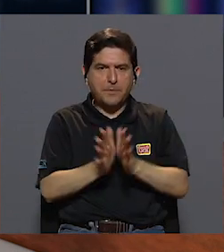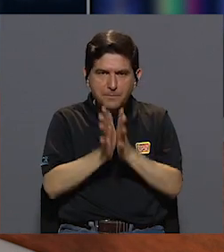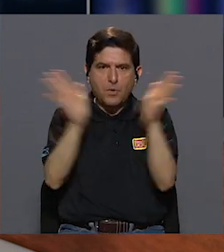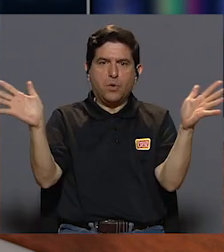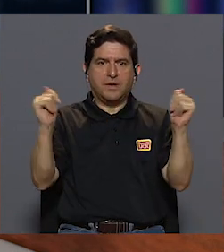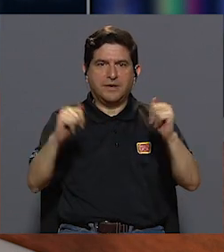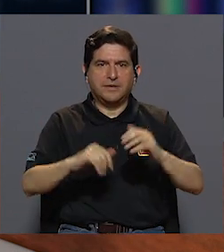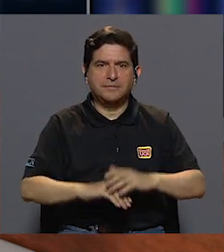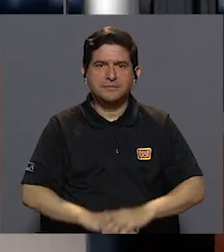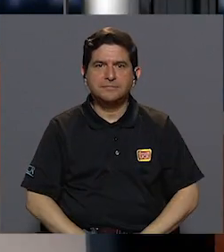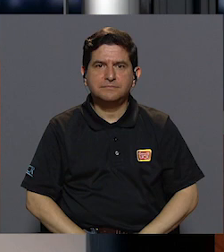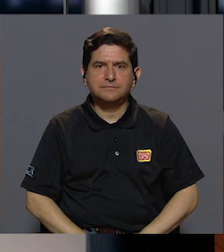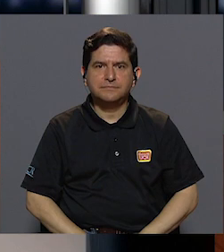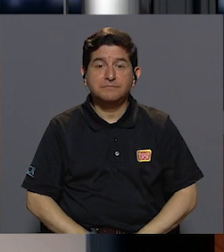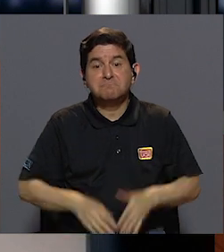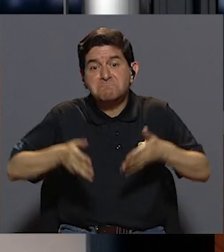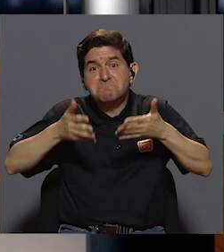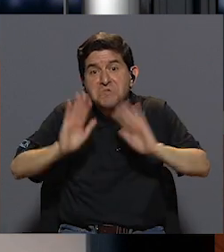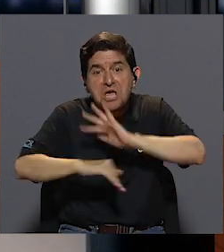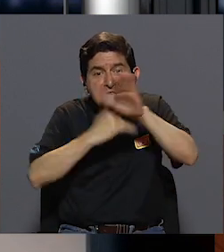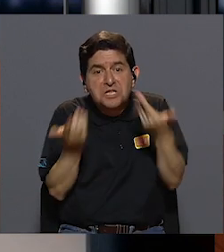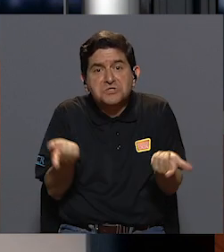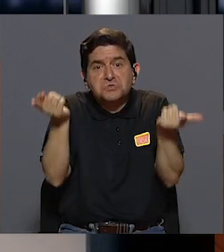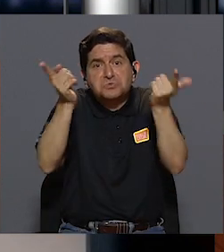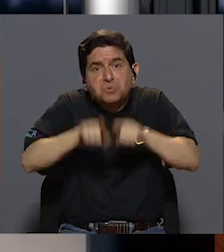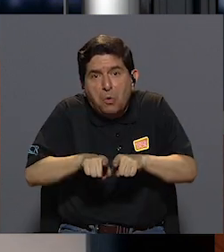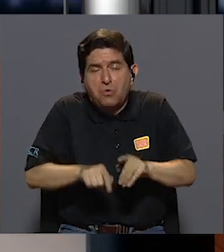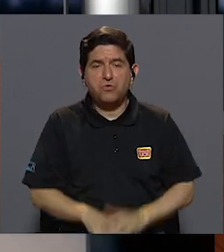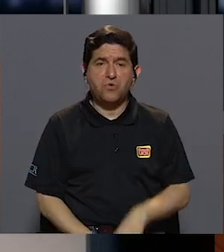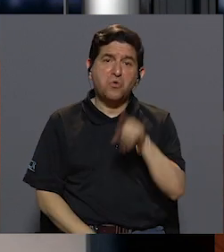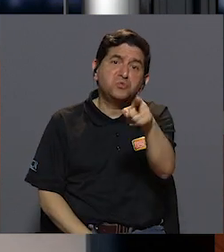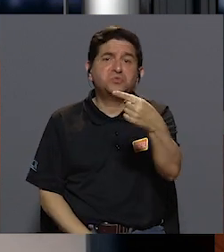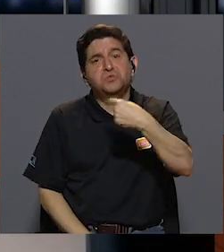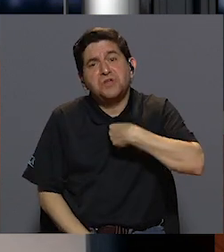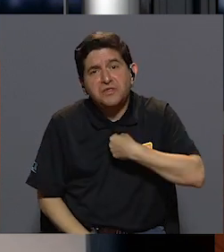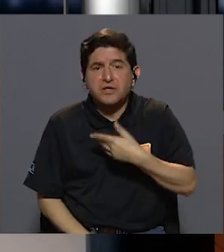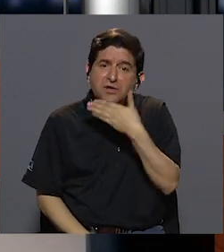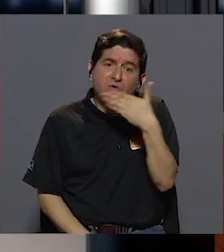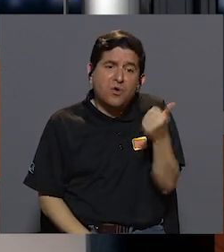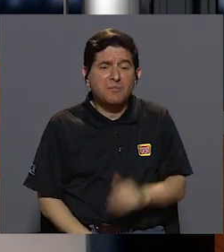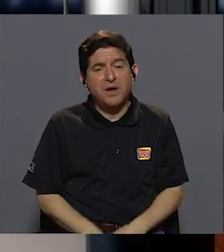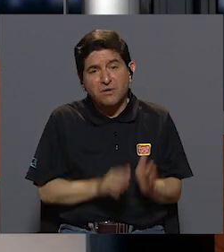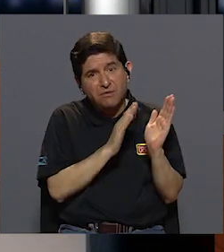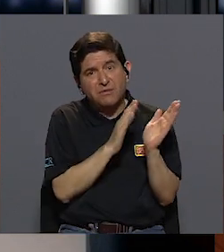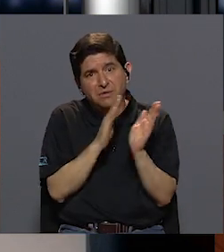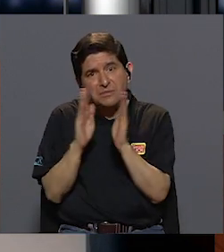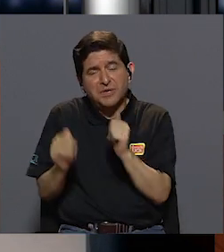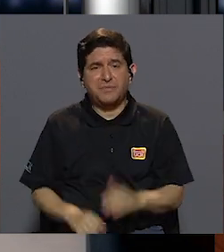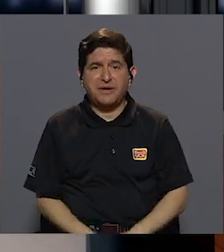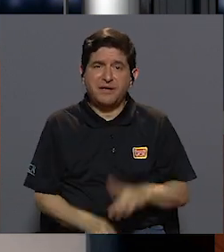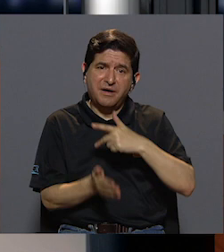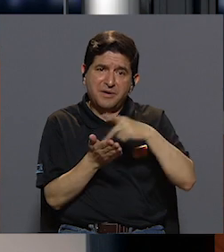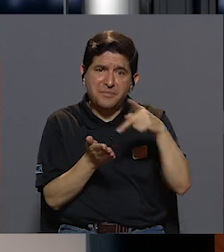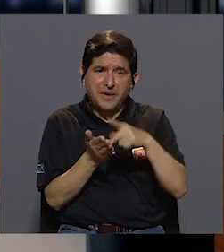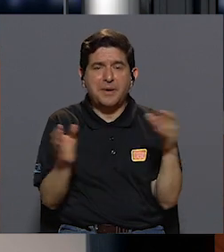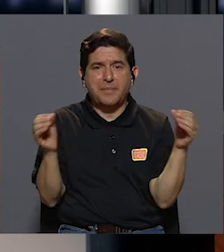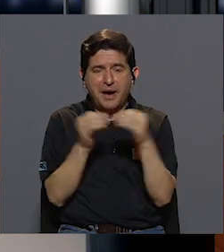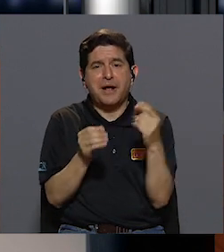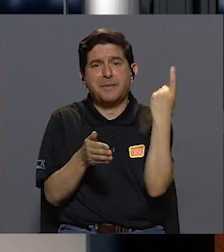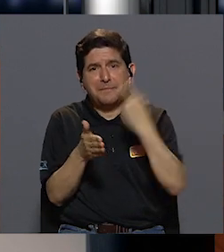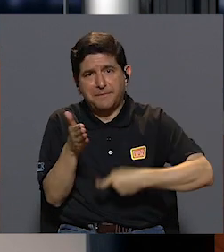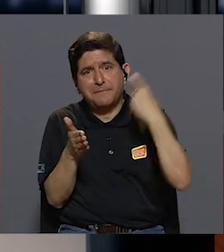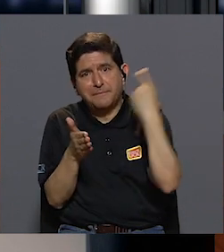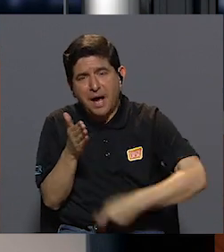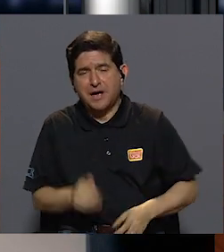datos sean públicos. Y mientras todo esto sucede, usted y yo mejor nos vamos preparando para pagar